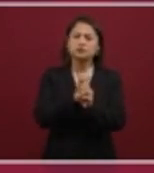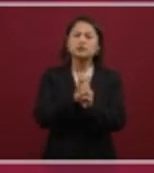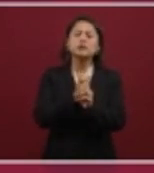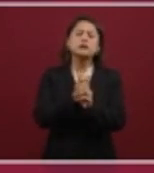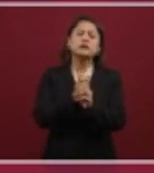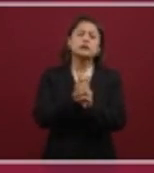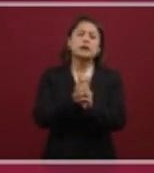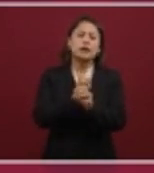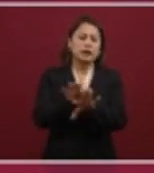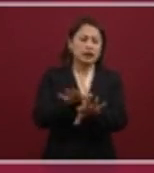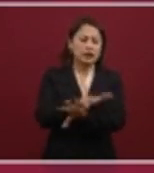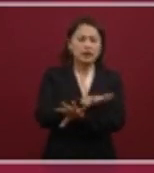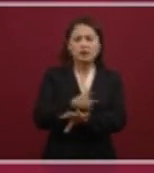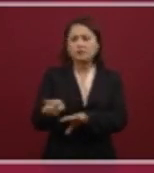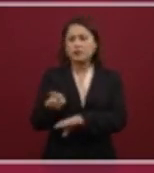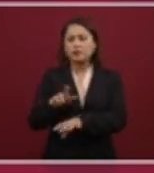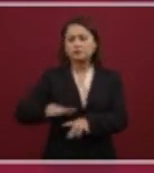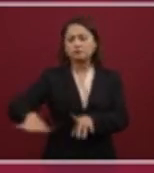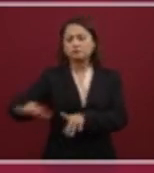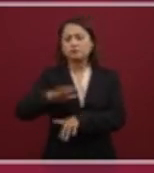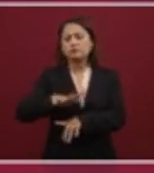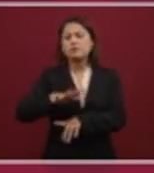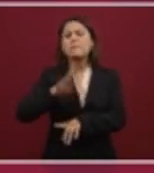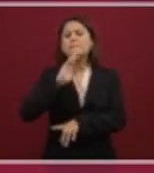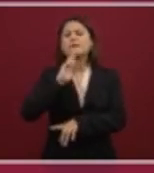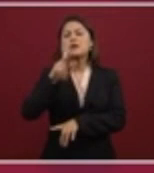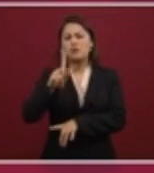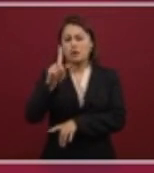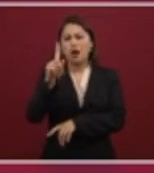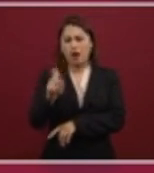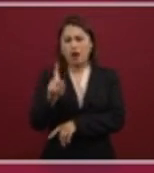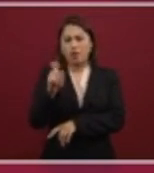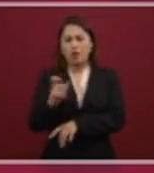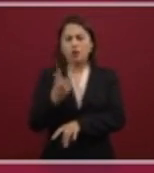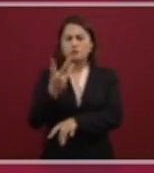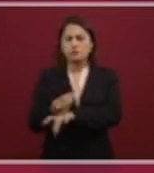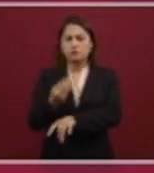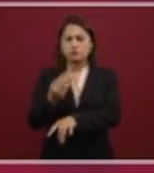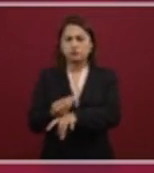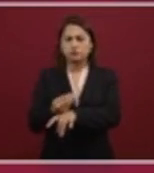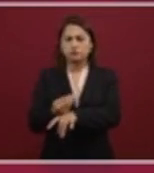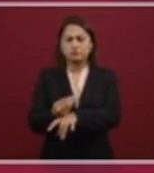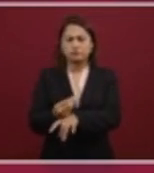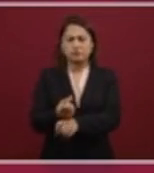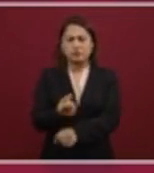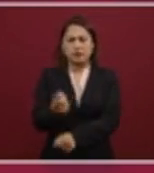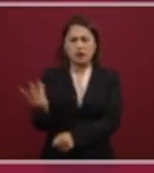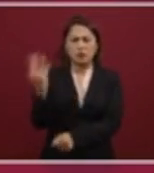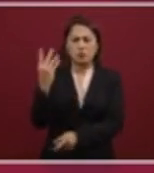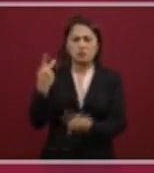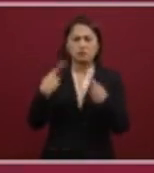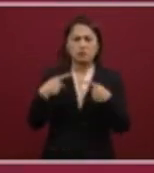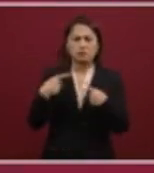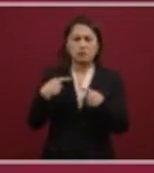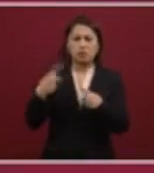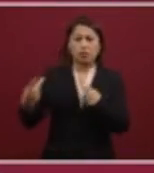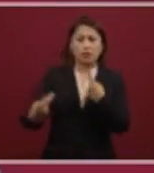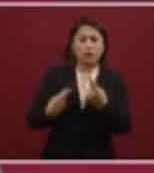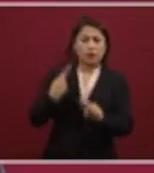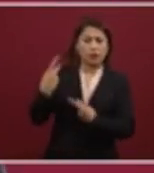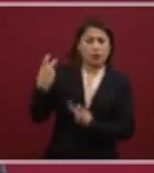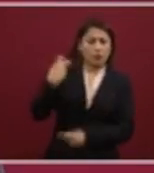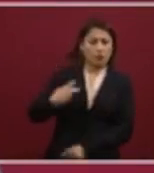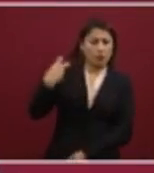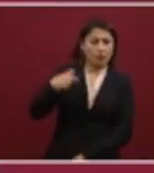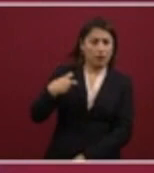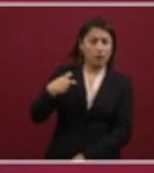agua en Gómez Palacio, y se me cuestionó por esa decisión,